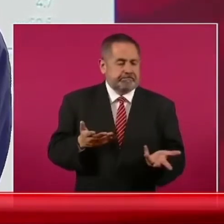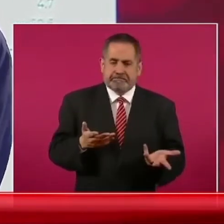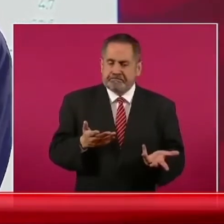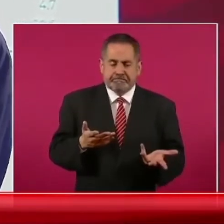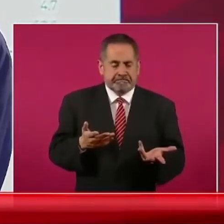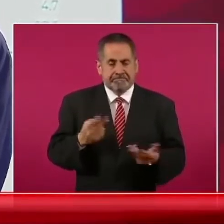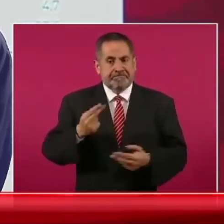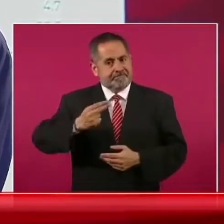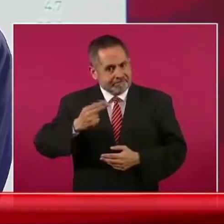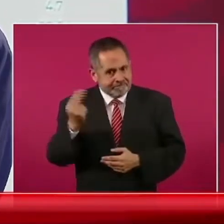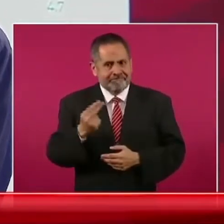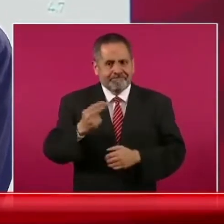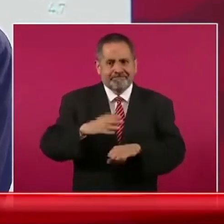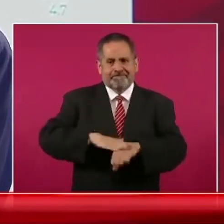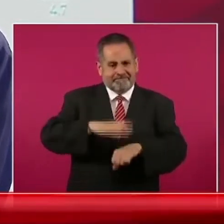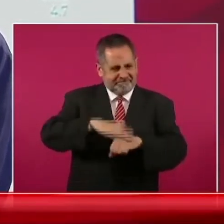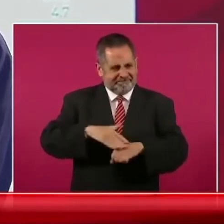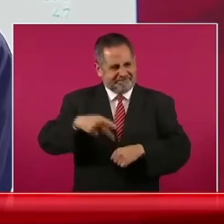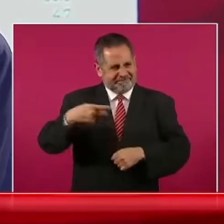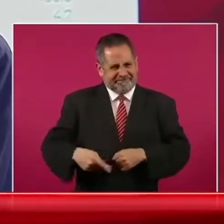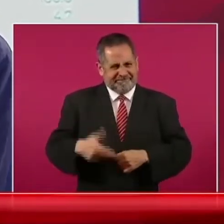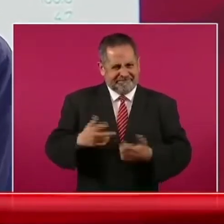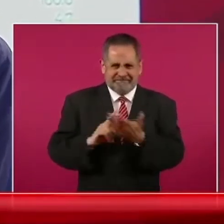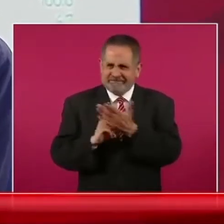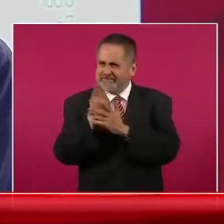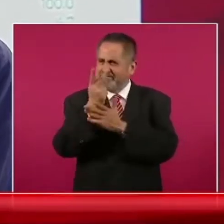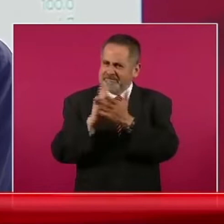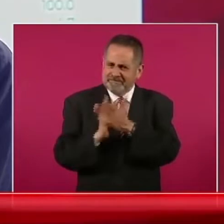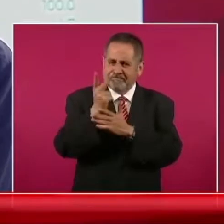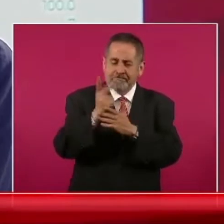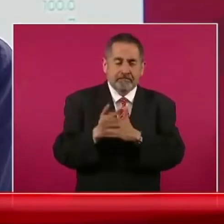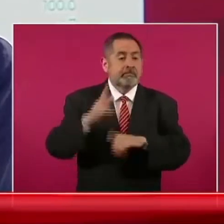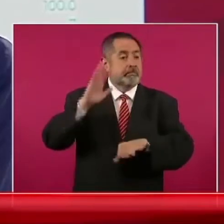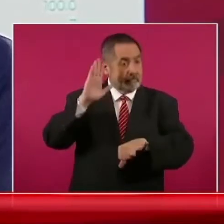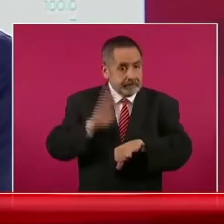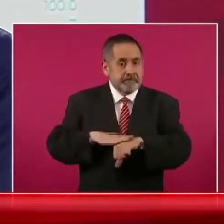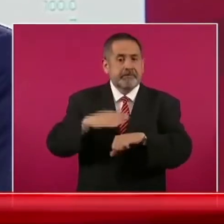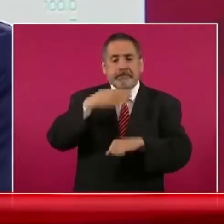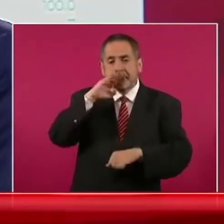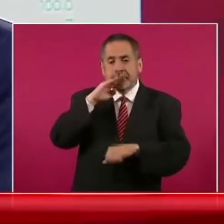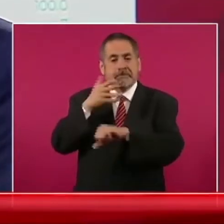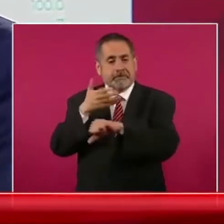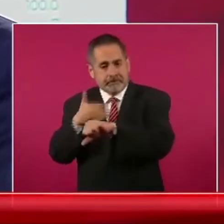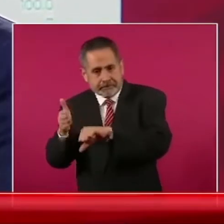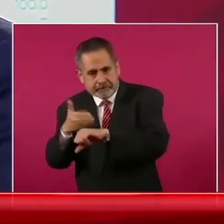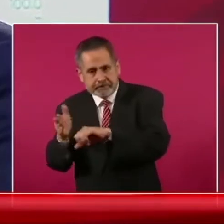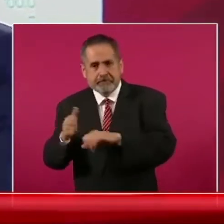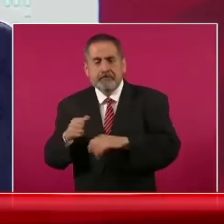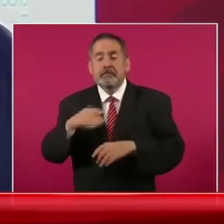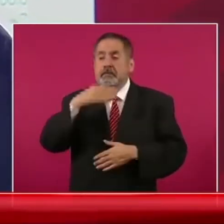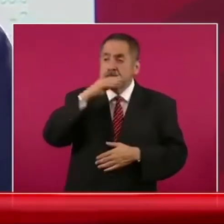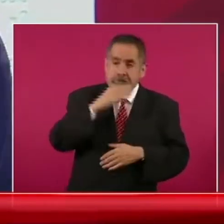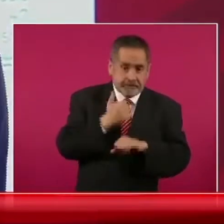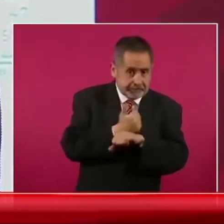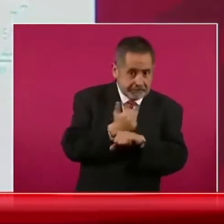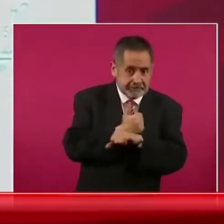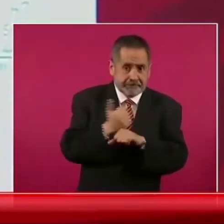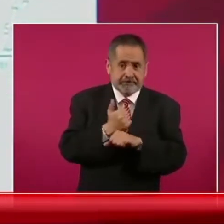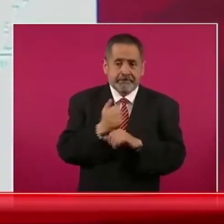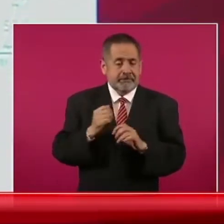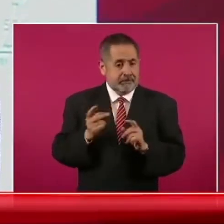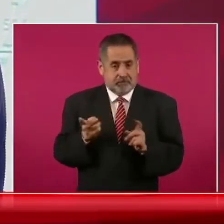y necesitamos producir más maíz blanco y también maíz amarillo